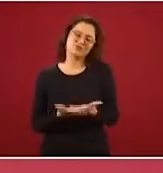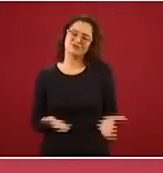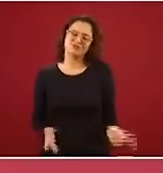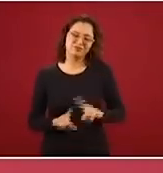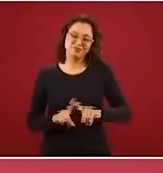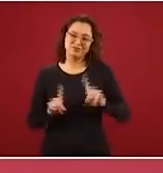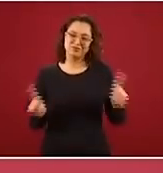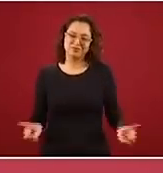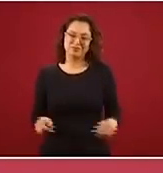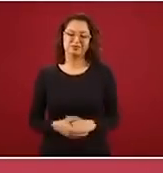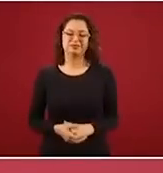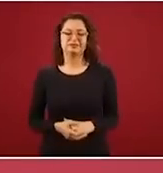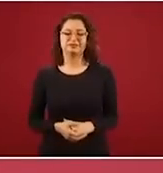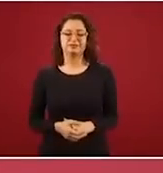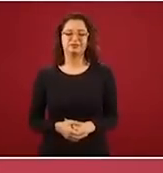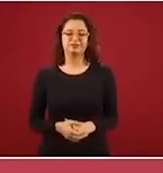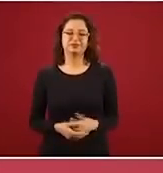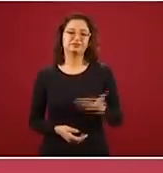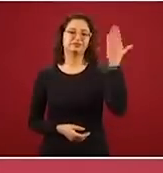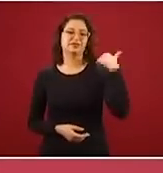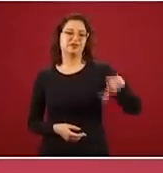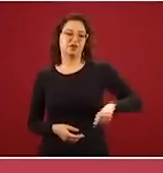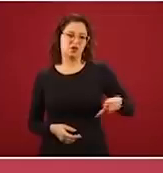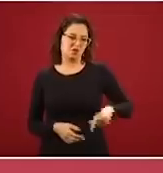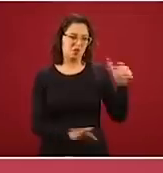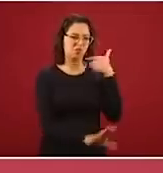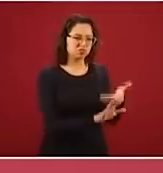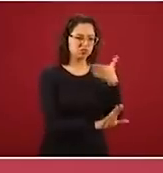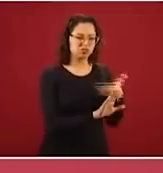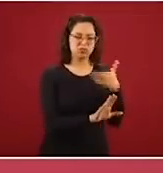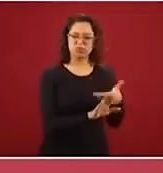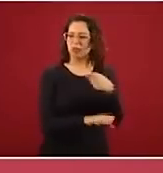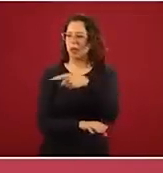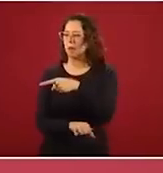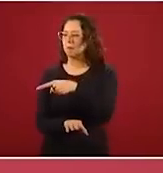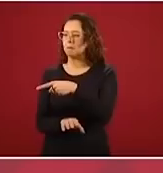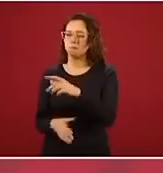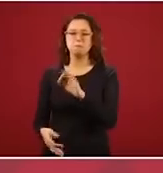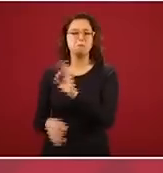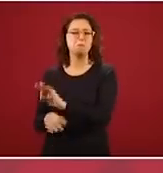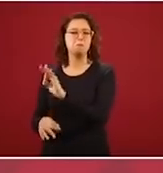que se perseguía a unos y se toleraba a otros.